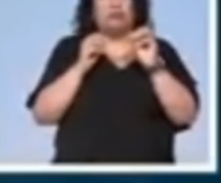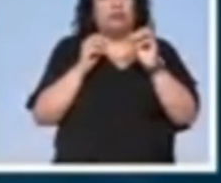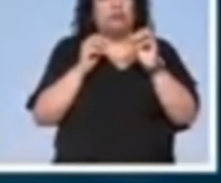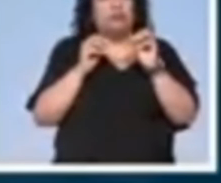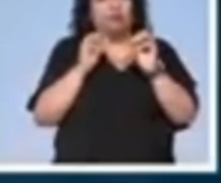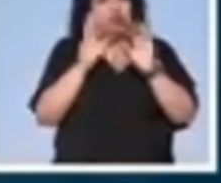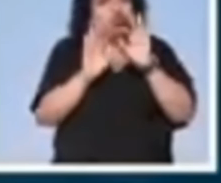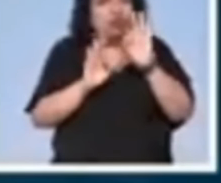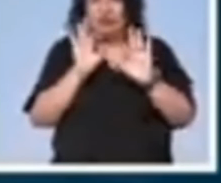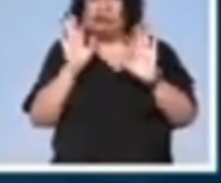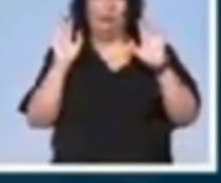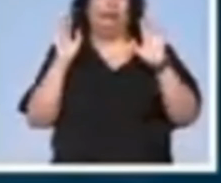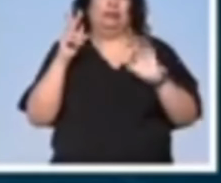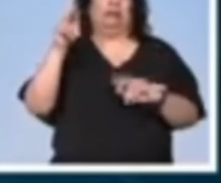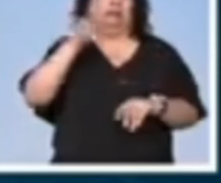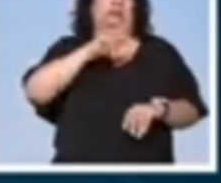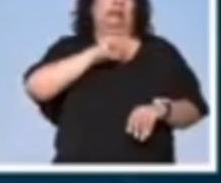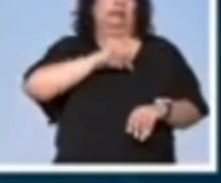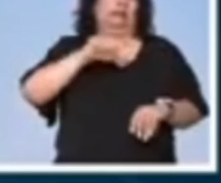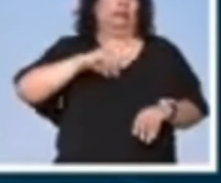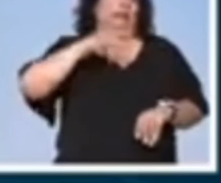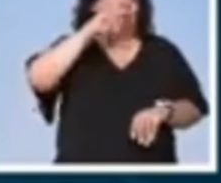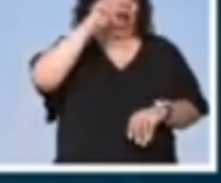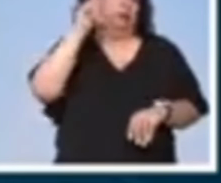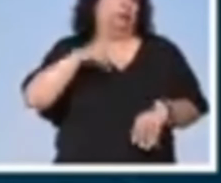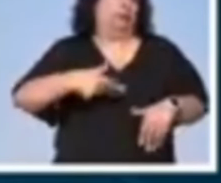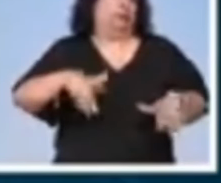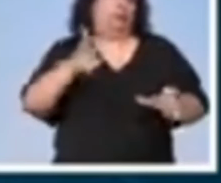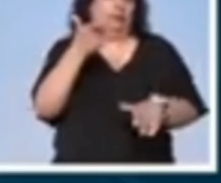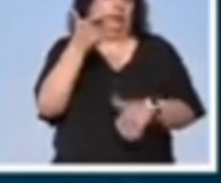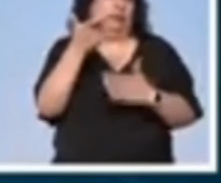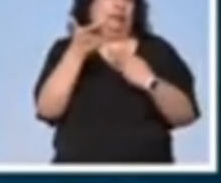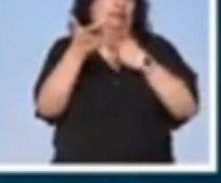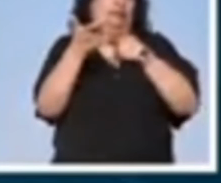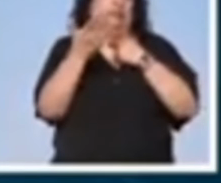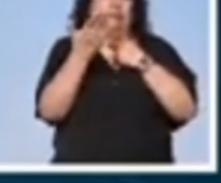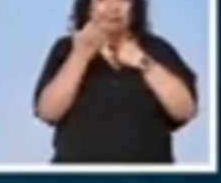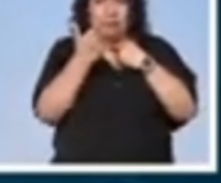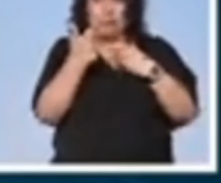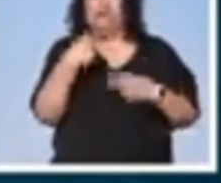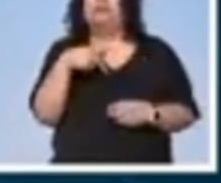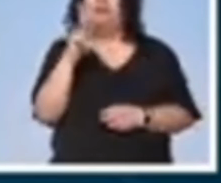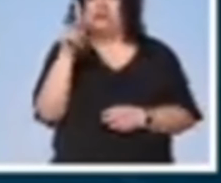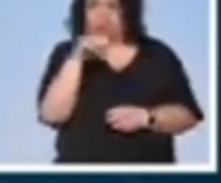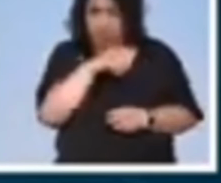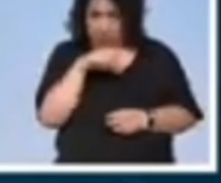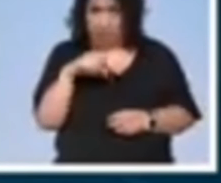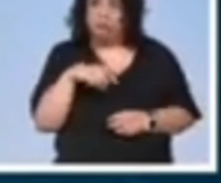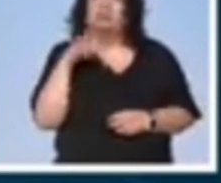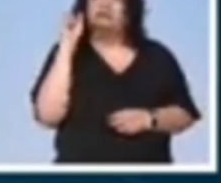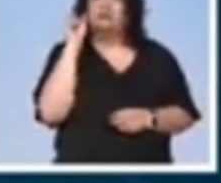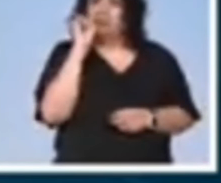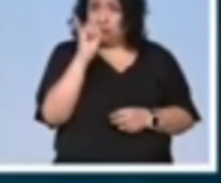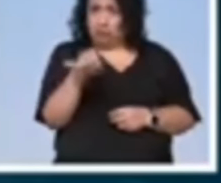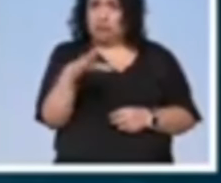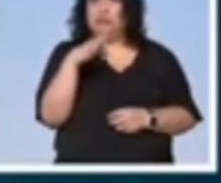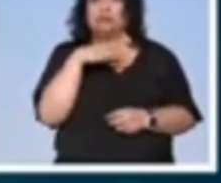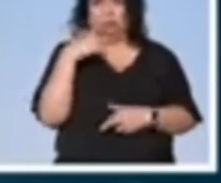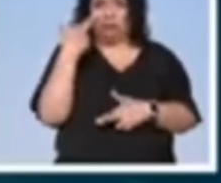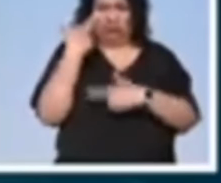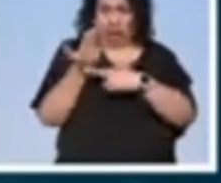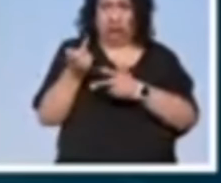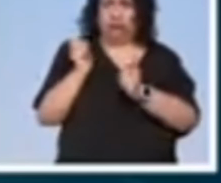mantenerlo, y menos la alcaldía. La alcaldía no tiene presupuesto tampoco. Sin embargo, la alcaldía es la que lleva toda